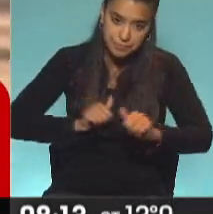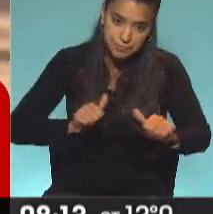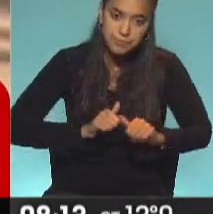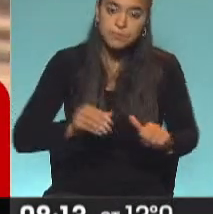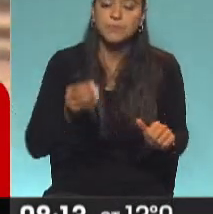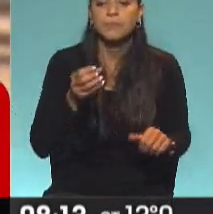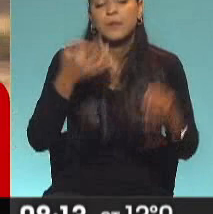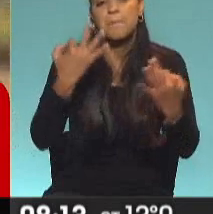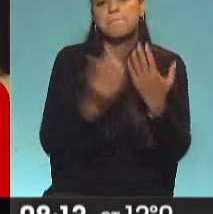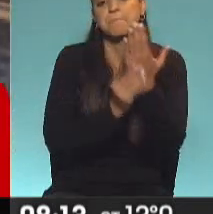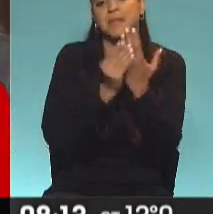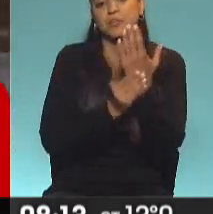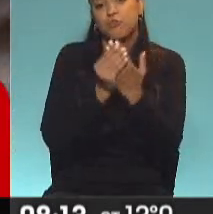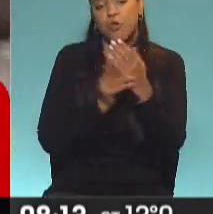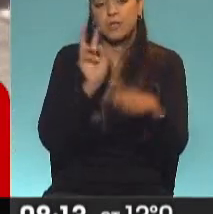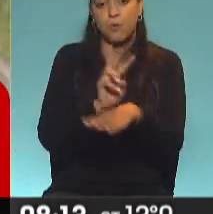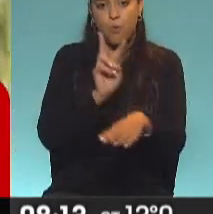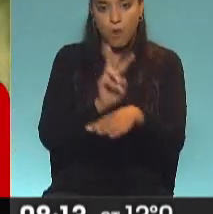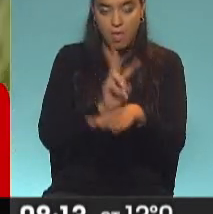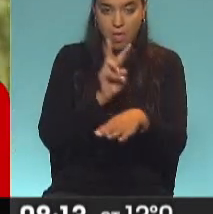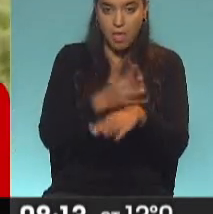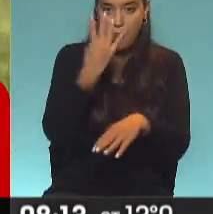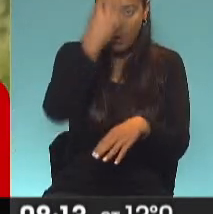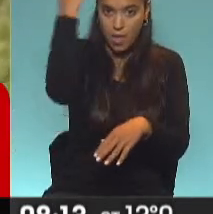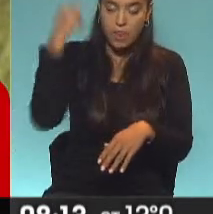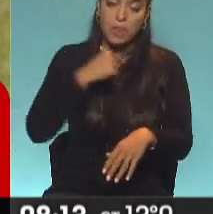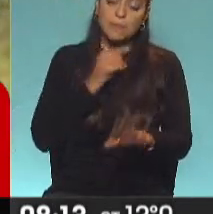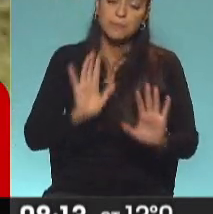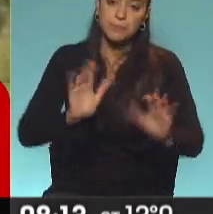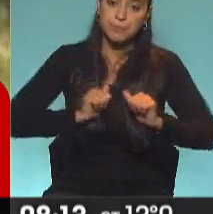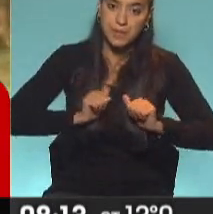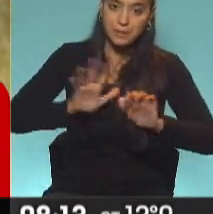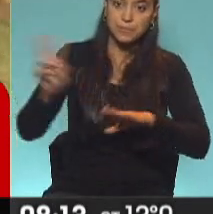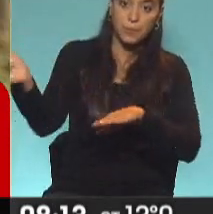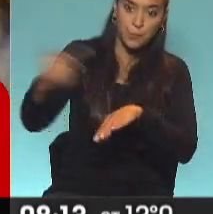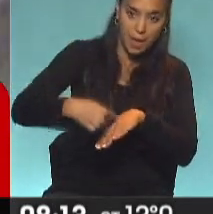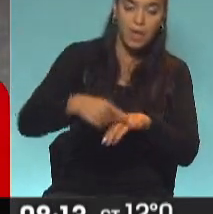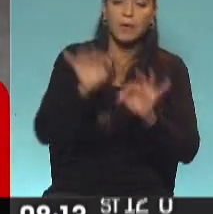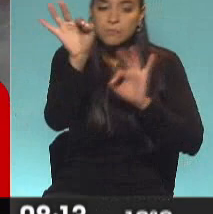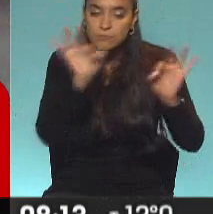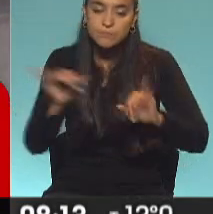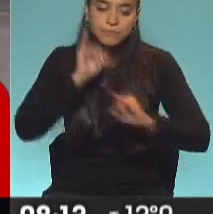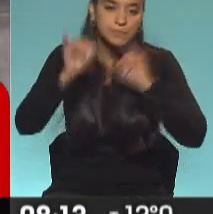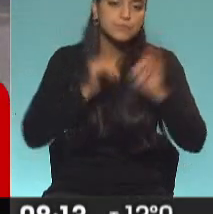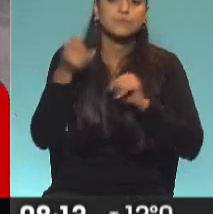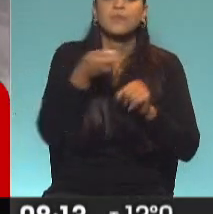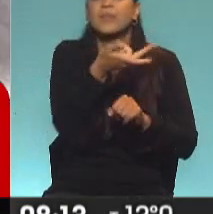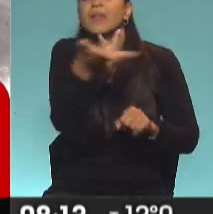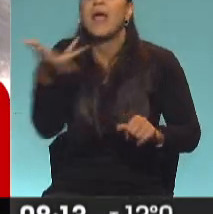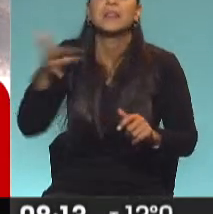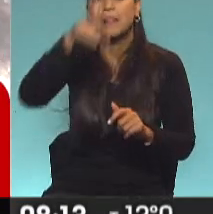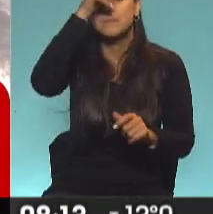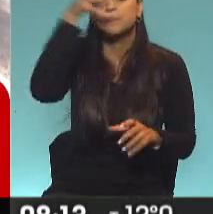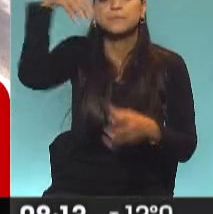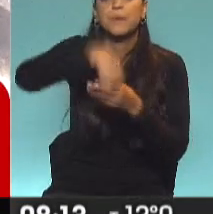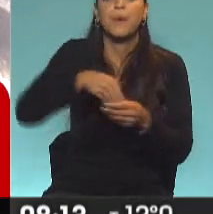justamente del ministro de Seguridad, Sergio Berni, para tener más precisiones respecto a la cantidad de efectivos que